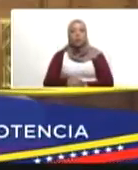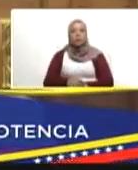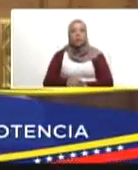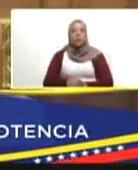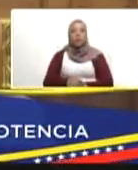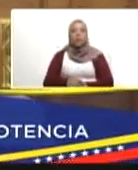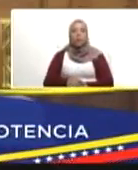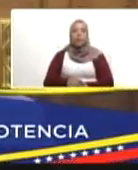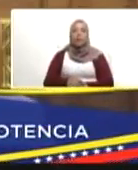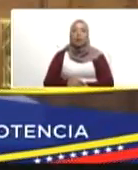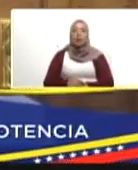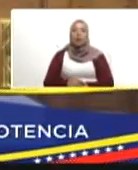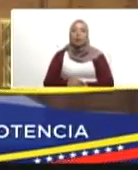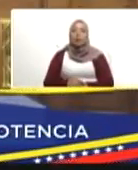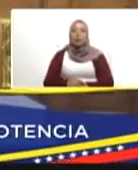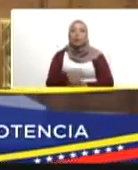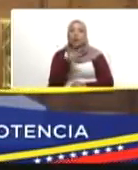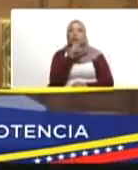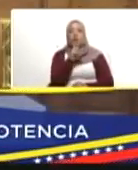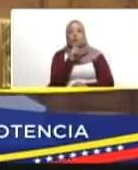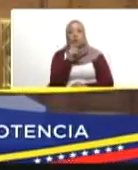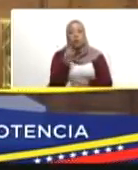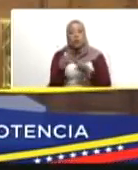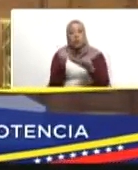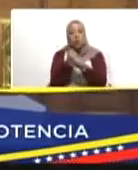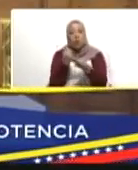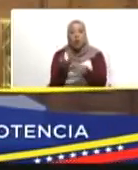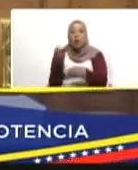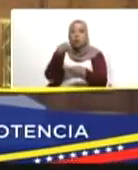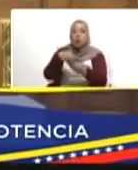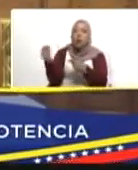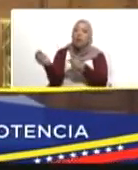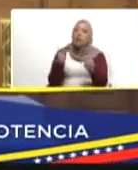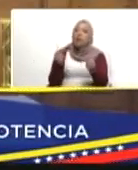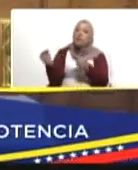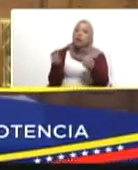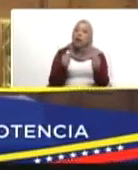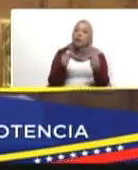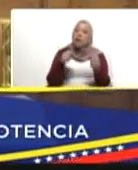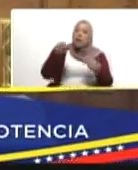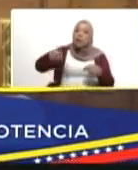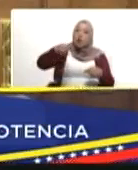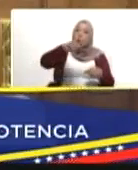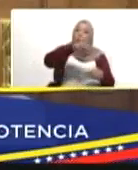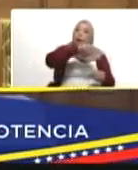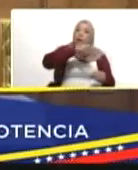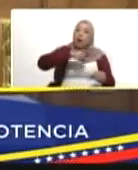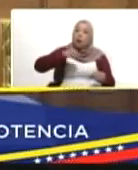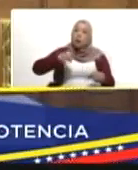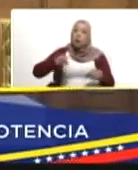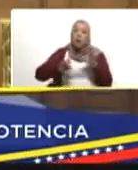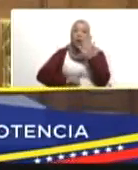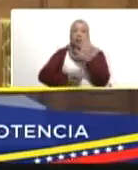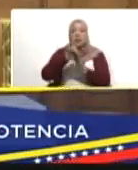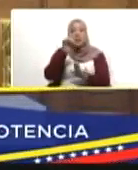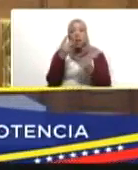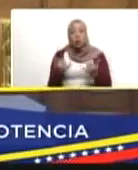grandes líneas a groso modo que las incorporo al debate nacional y que espero